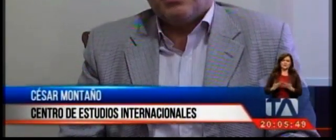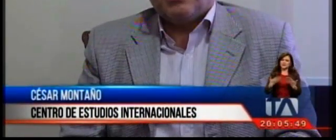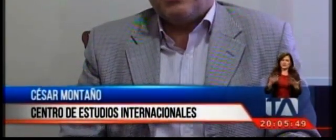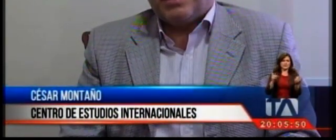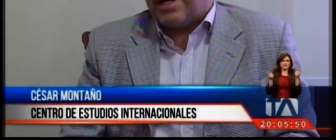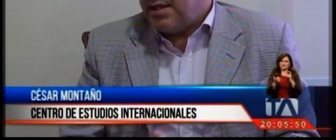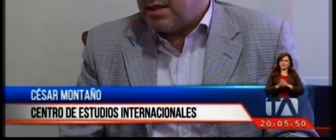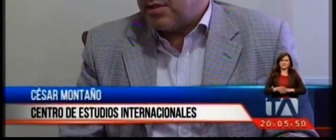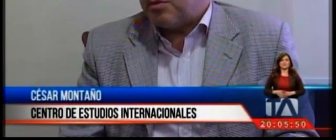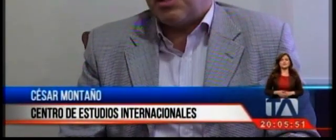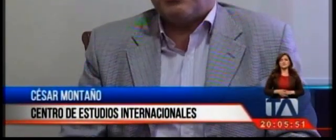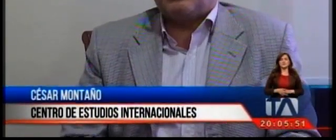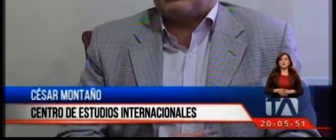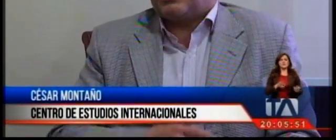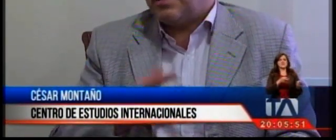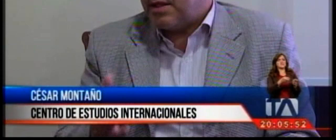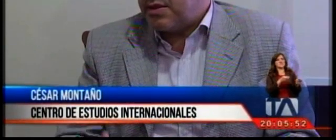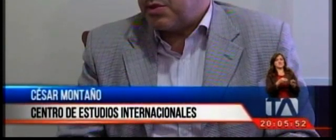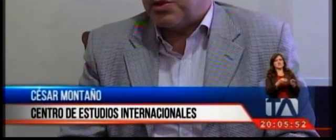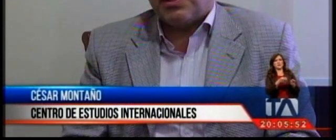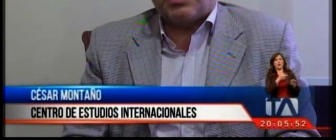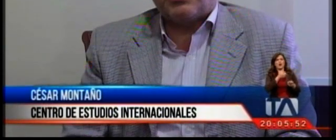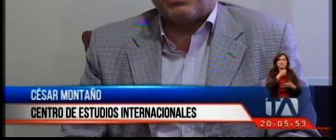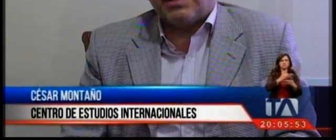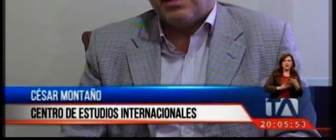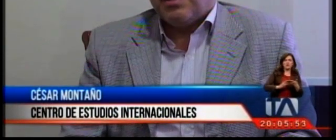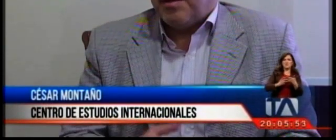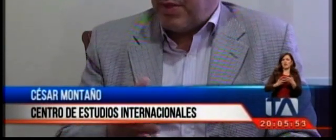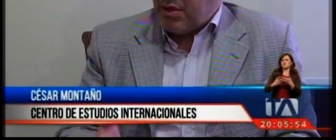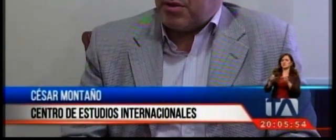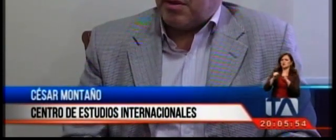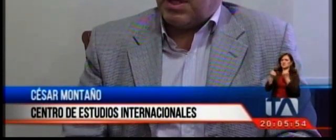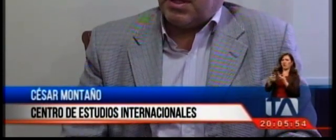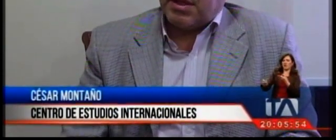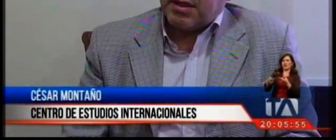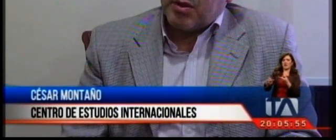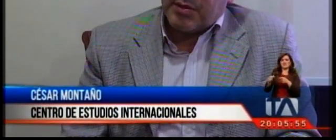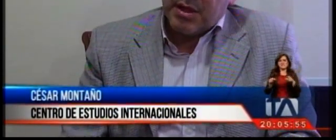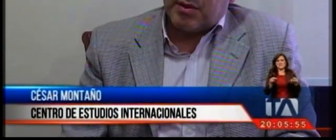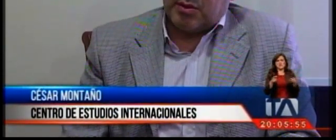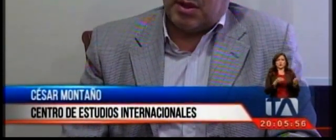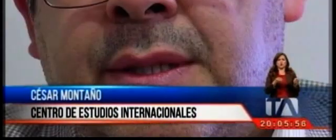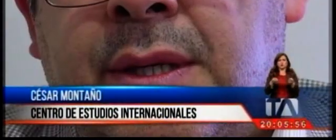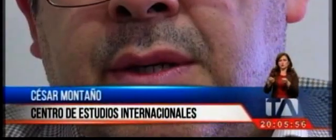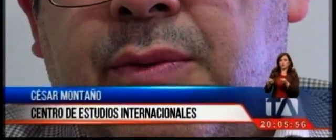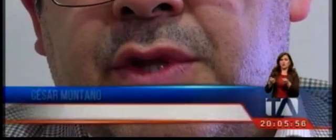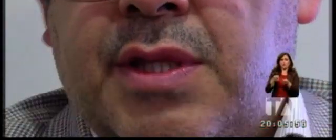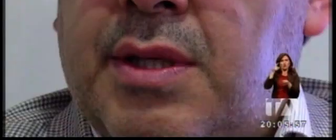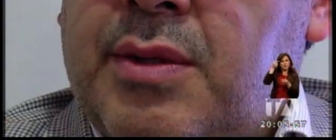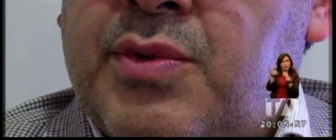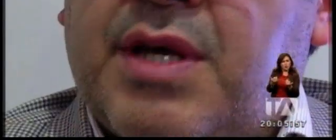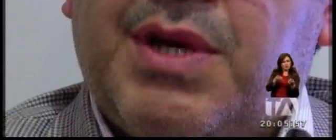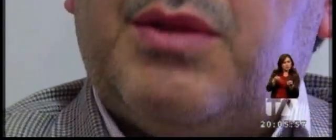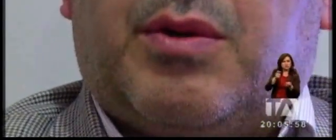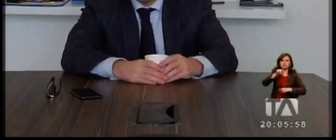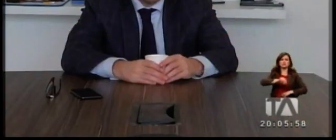marcar ni la agenda de los medios ni la agenda de discusión de la sociedad. Peor todavía la agenda del gobierno actual. E insisten en